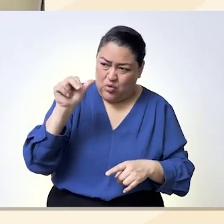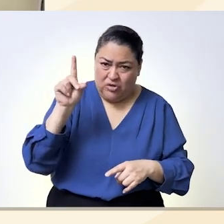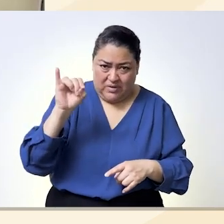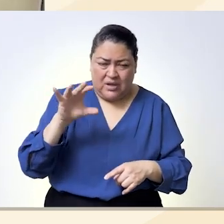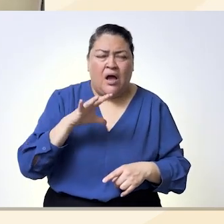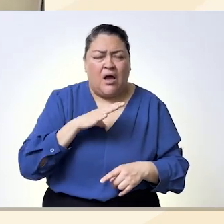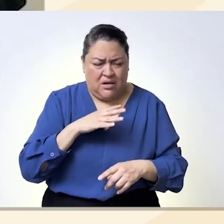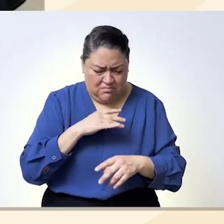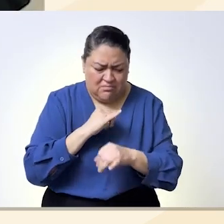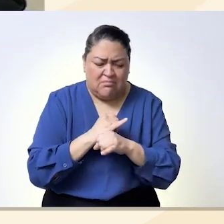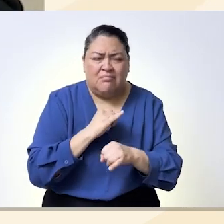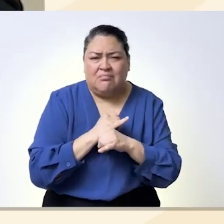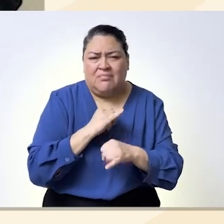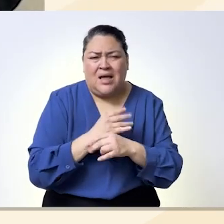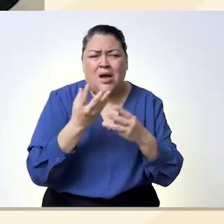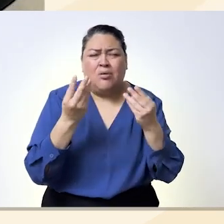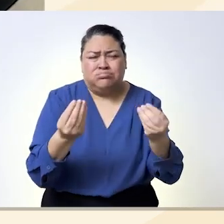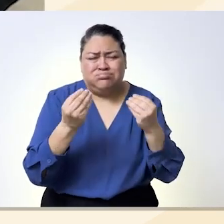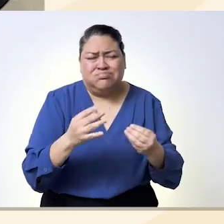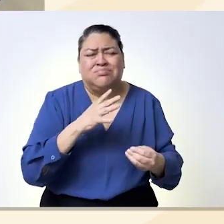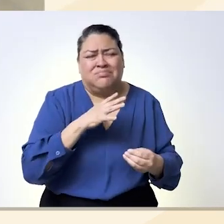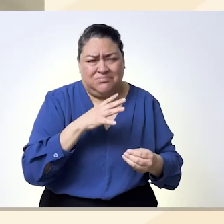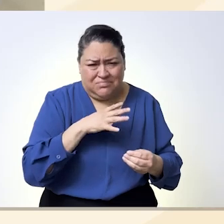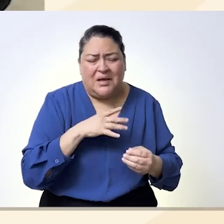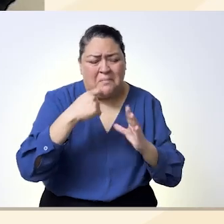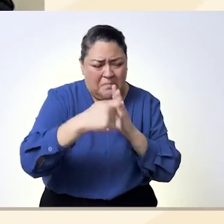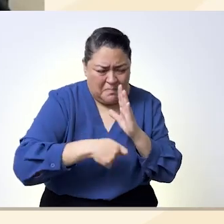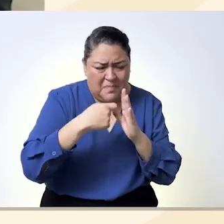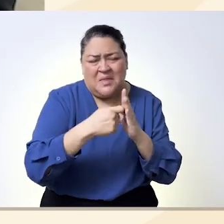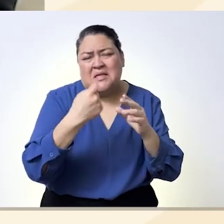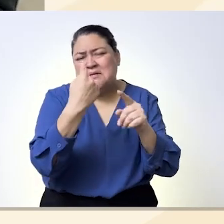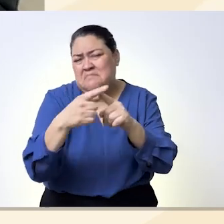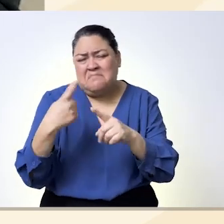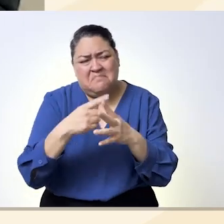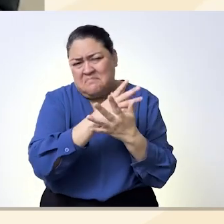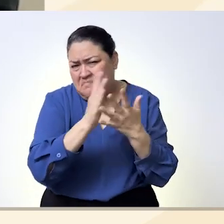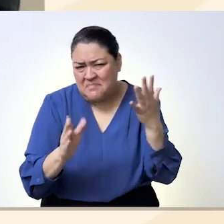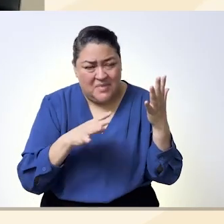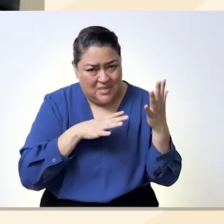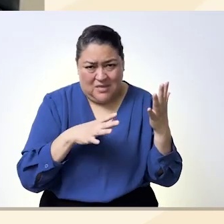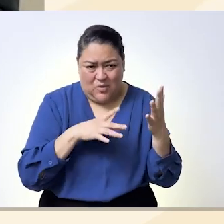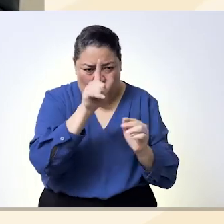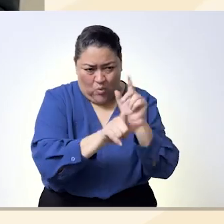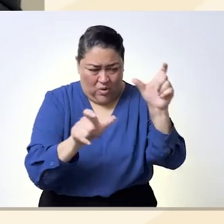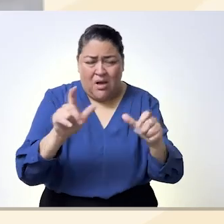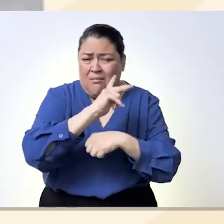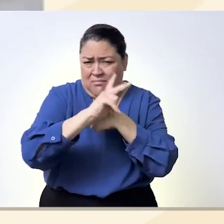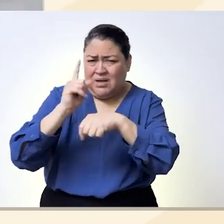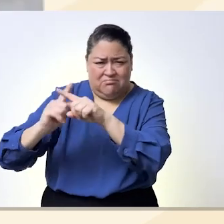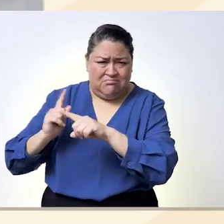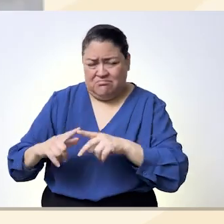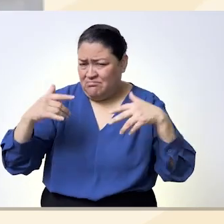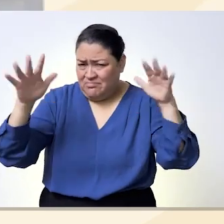muchos perfiles de diferentes personas, diferentes tipos de personas, diferentes países, y puedes ver muchas perspectivas, porque